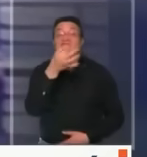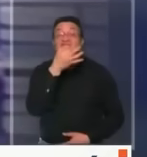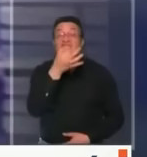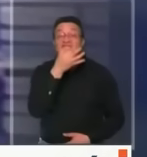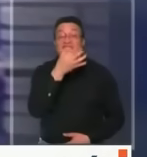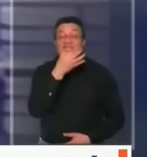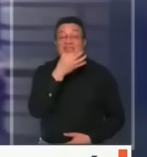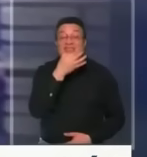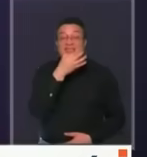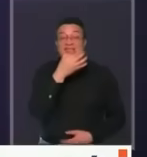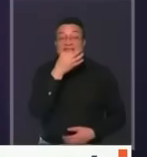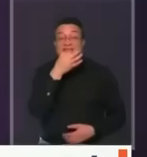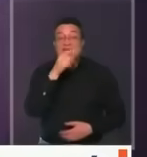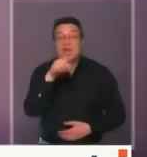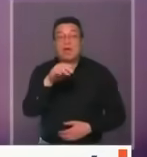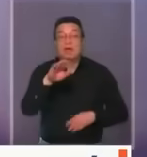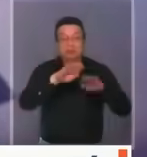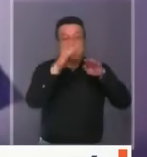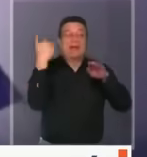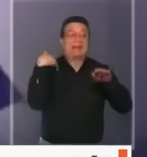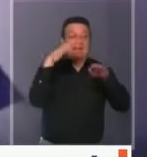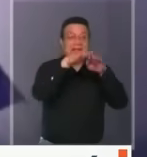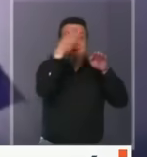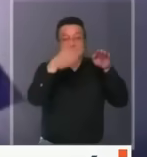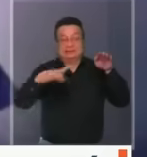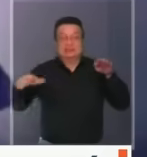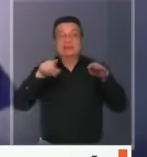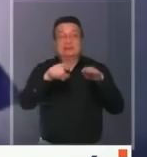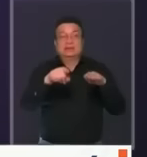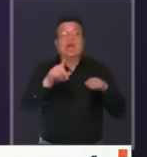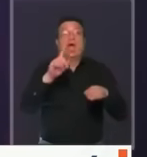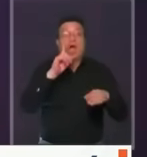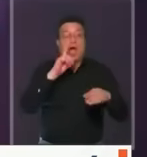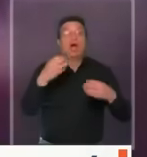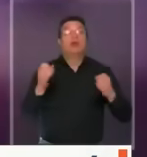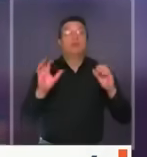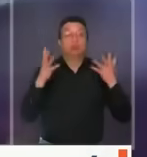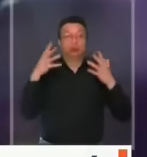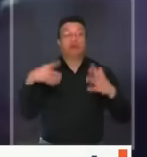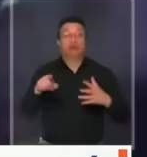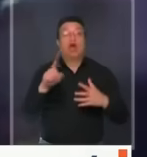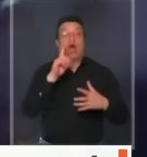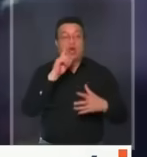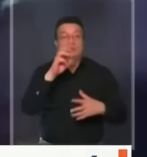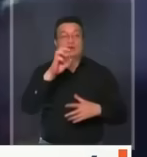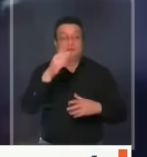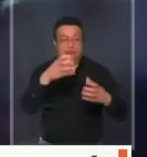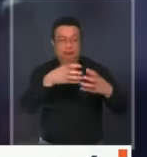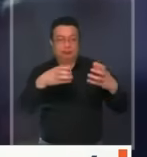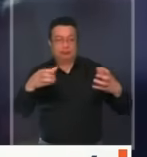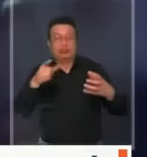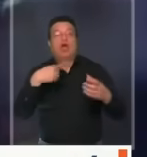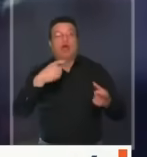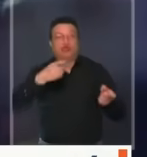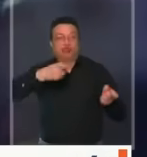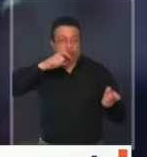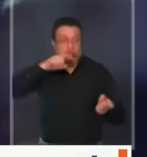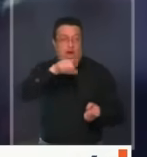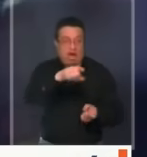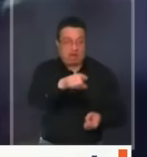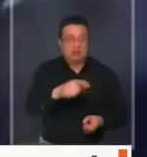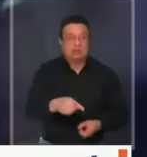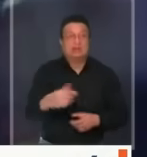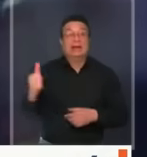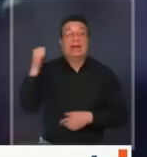musgo, con pick-up, y es uno de los 37 con reflectante, se mantiene sentado en el pick-up con el armamento largo. Quien se fue atrás